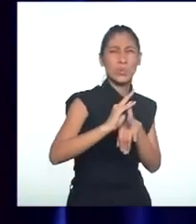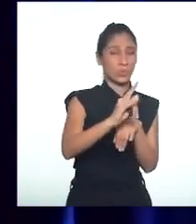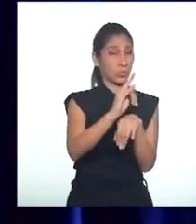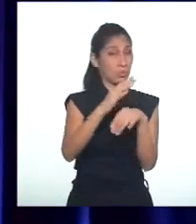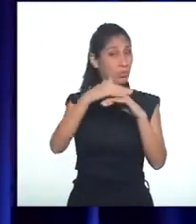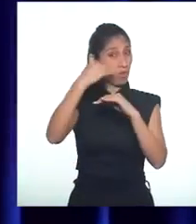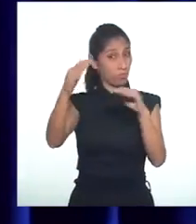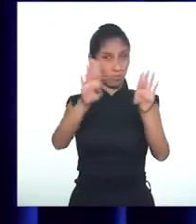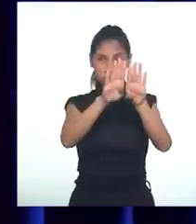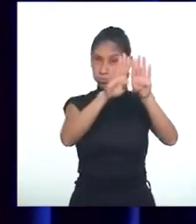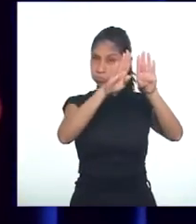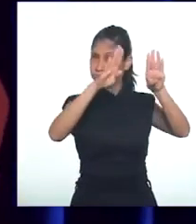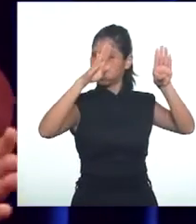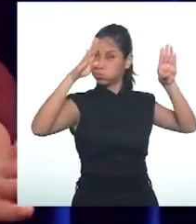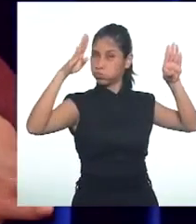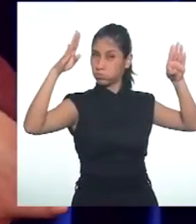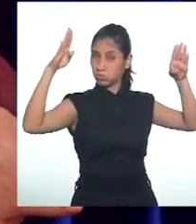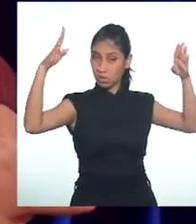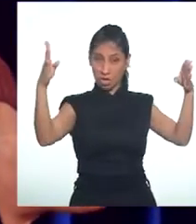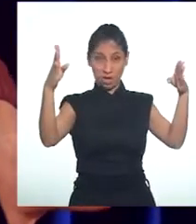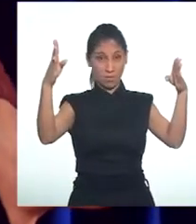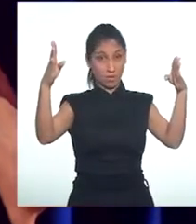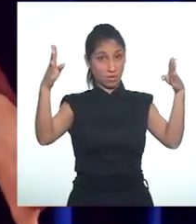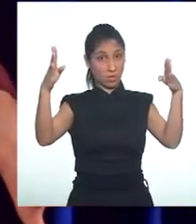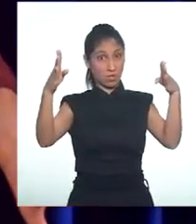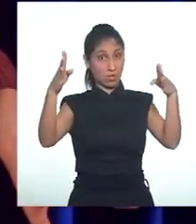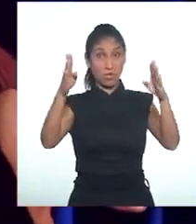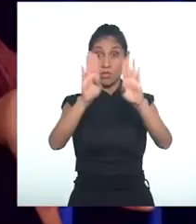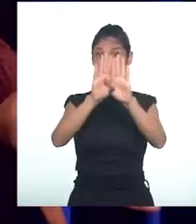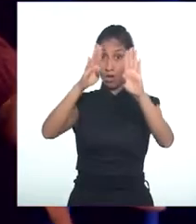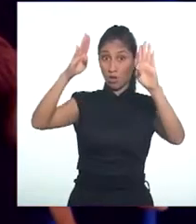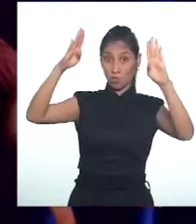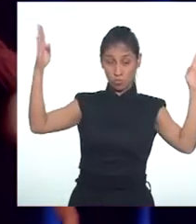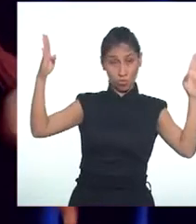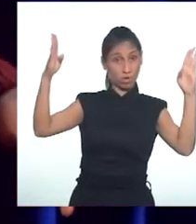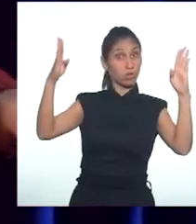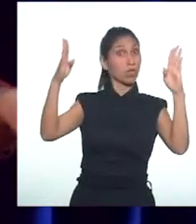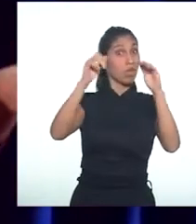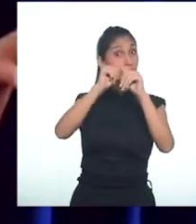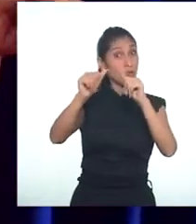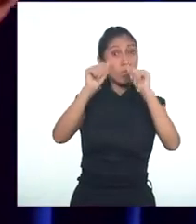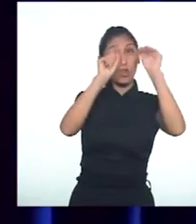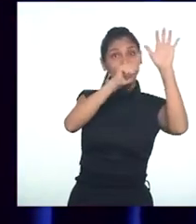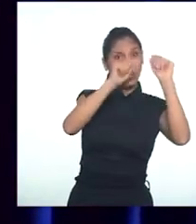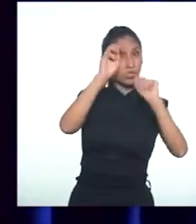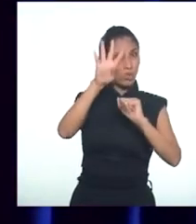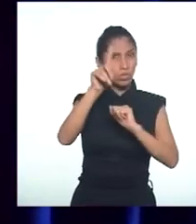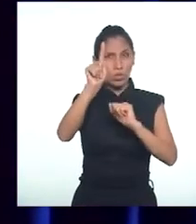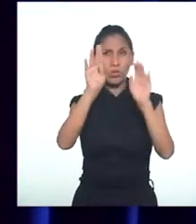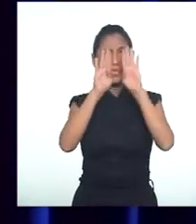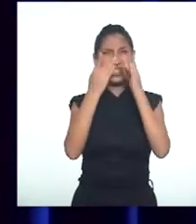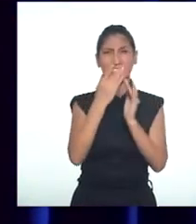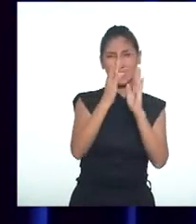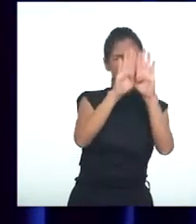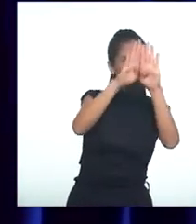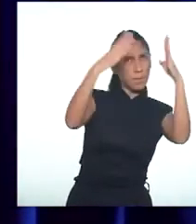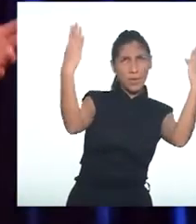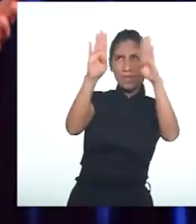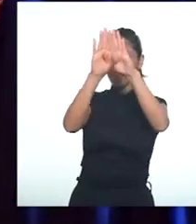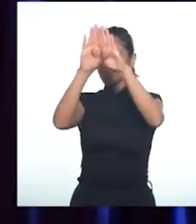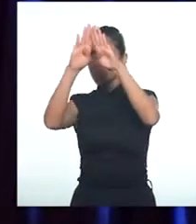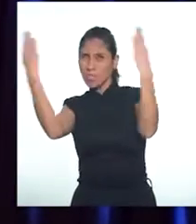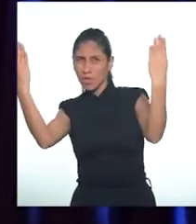Luego se abre, por encima de la puerta del 6-4, una ventana de